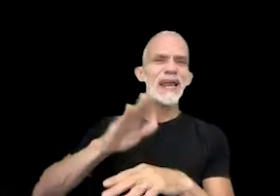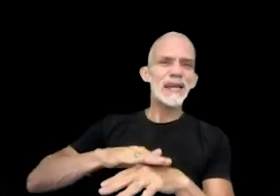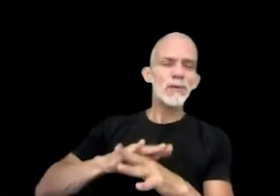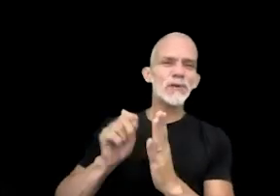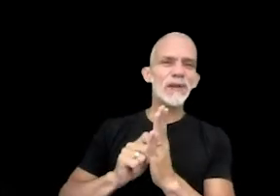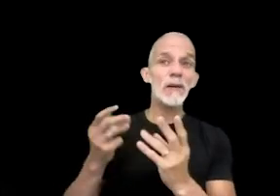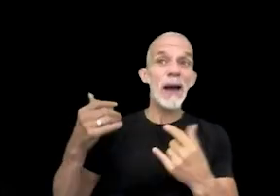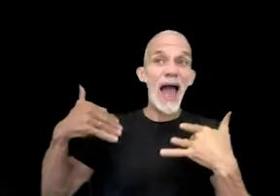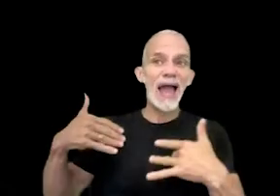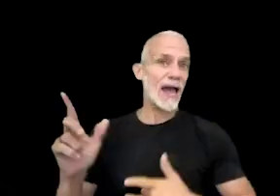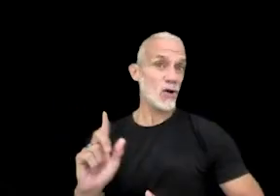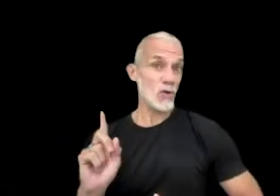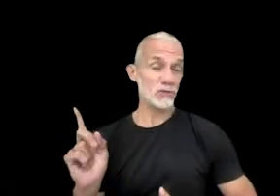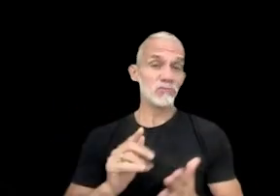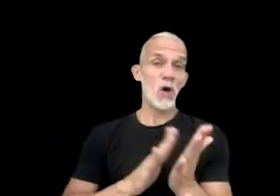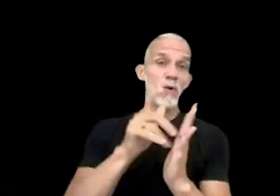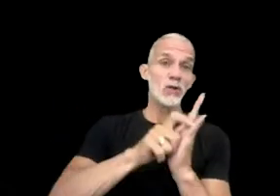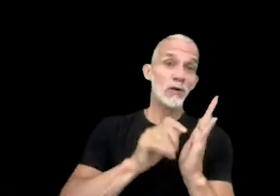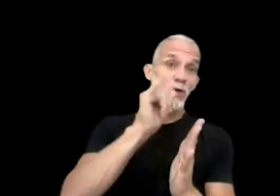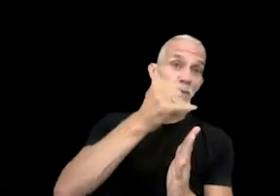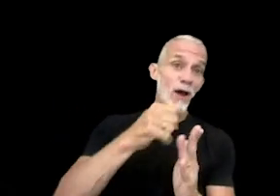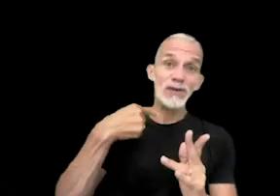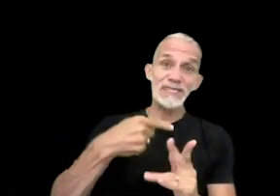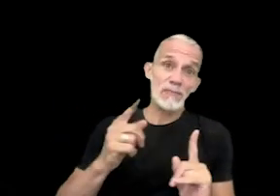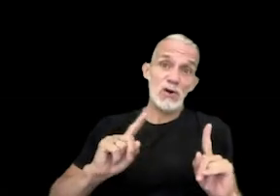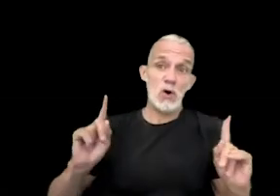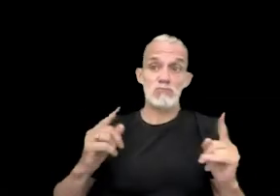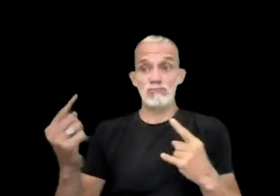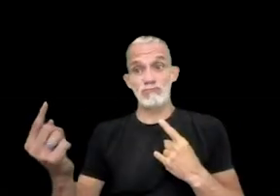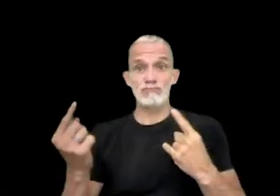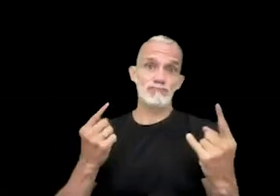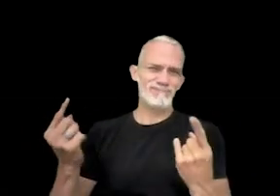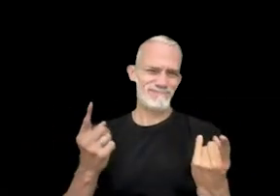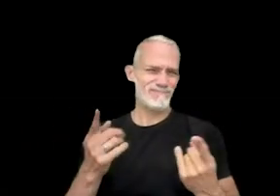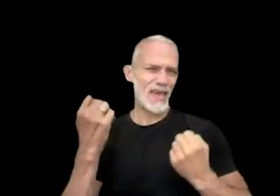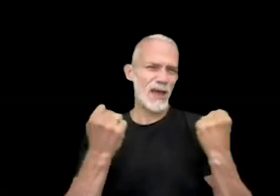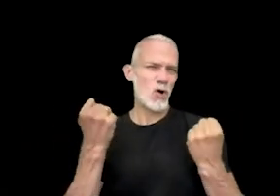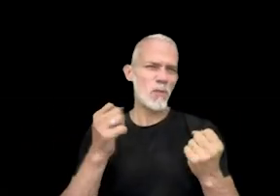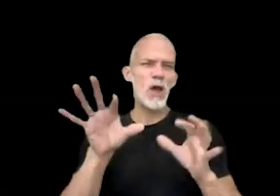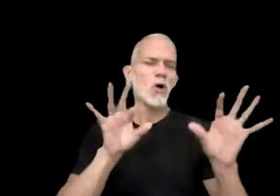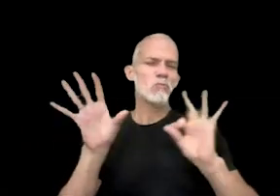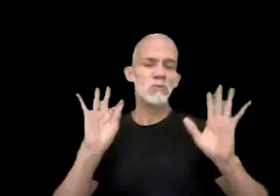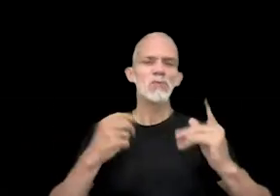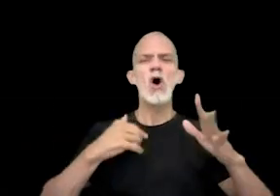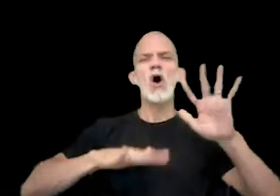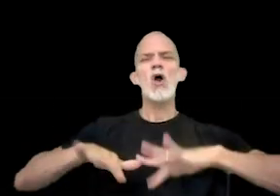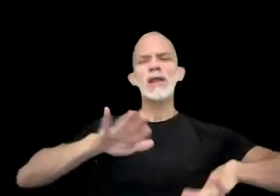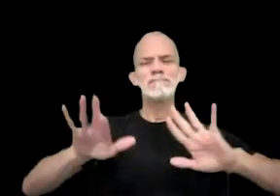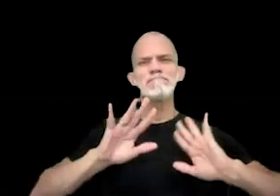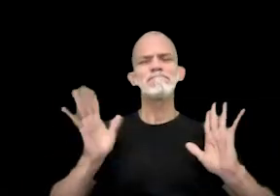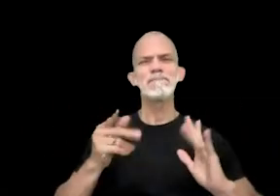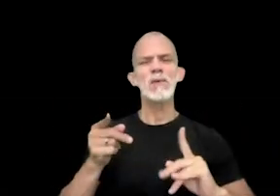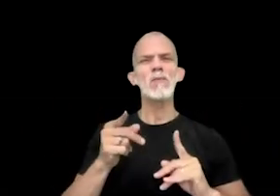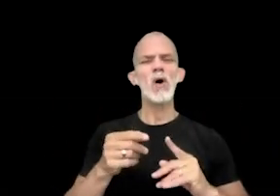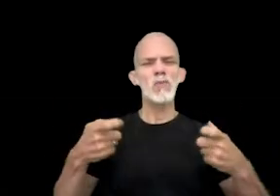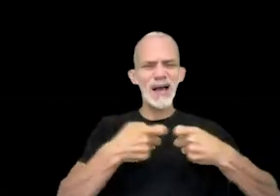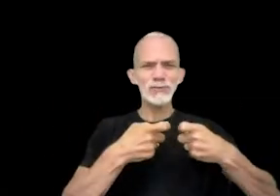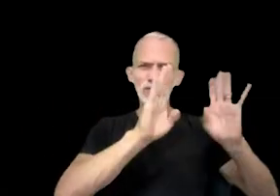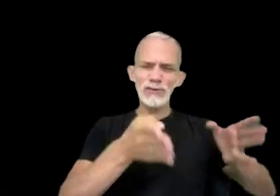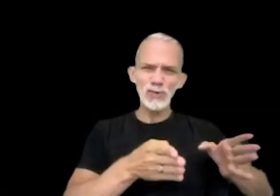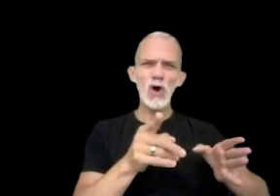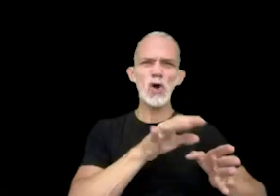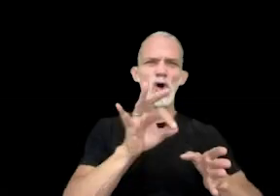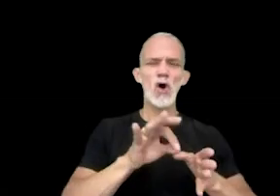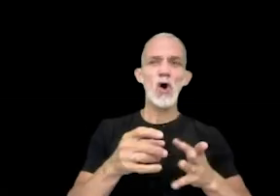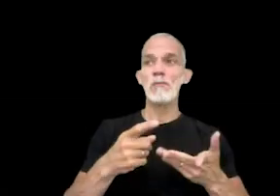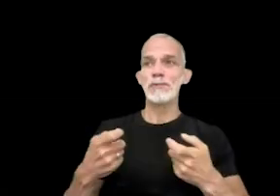caro, no siempre ser monotributo es mejor, ¿sí? Otro ejemplo de economía de opciones, me organizo debajo de una estructura fiduciaria o debajo de una estructura de